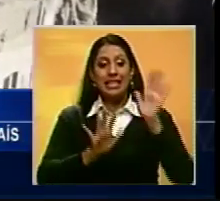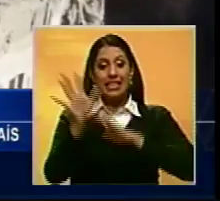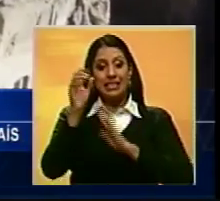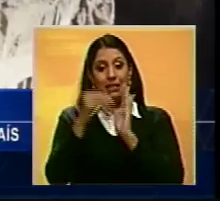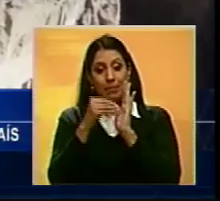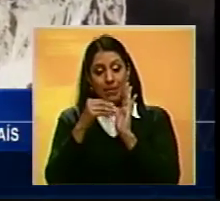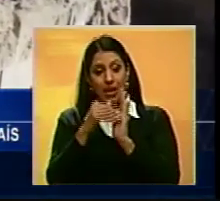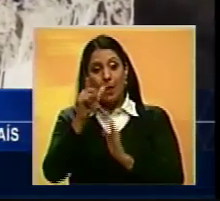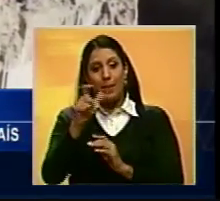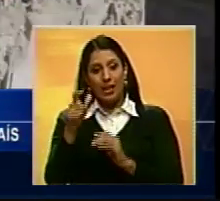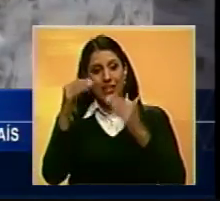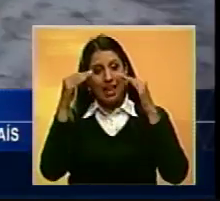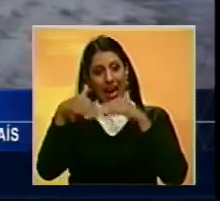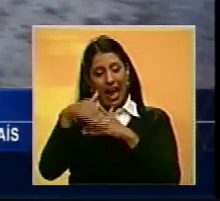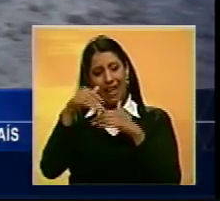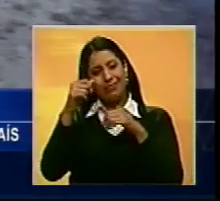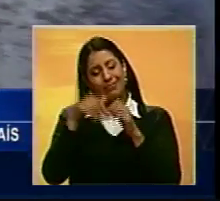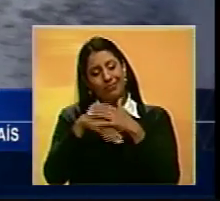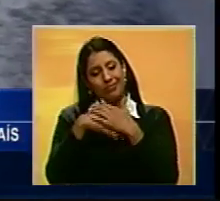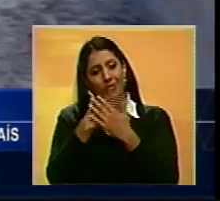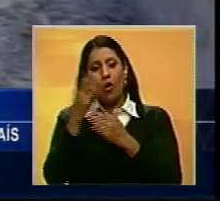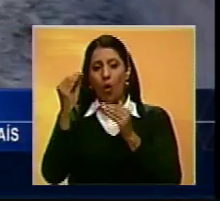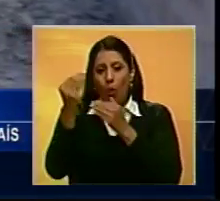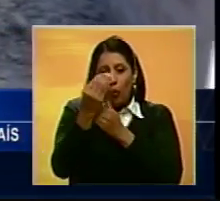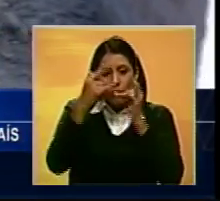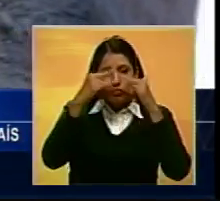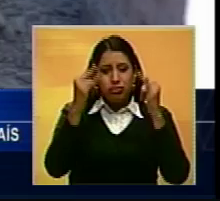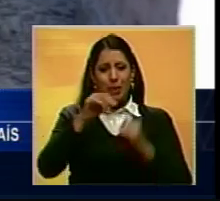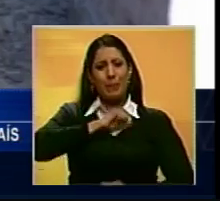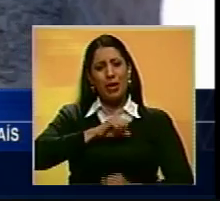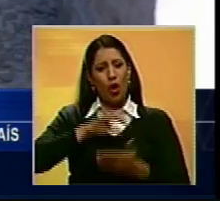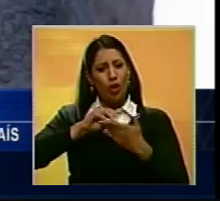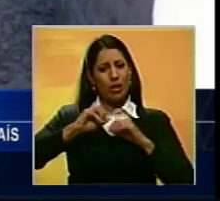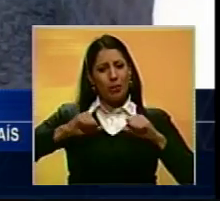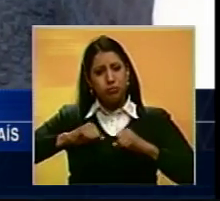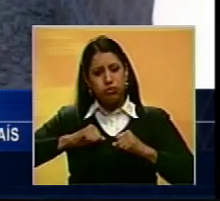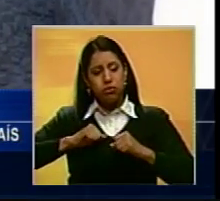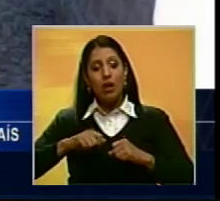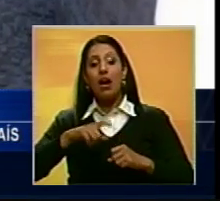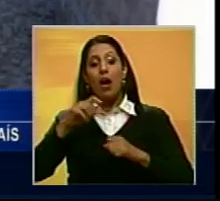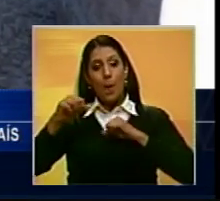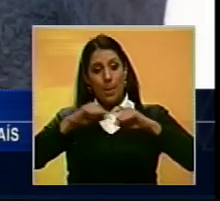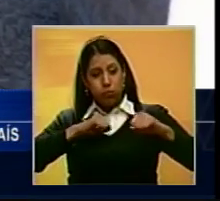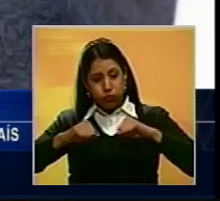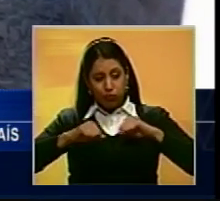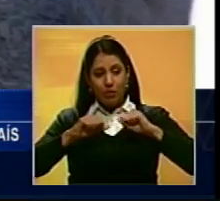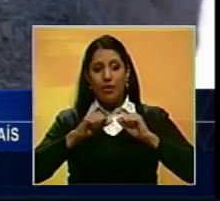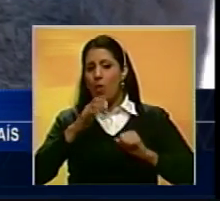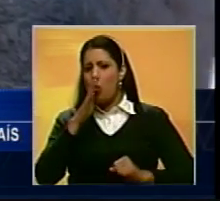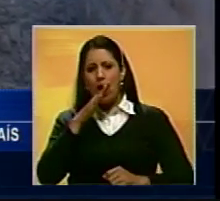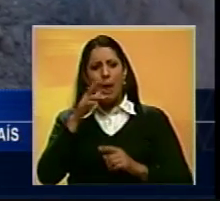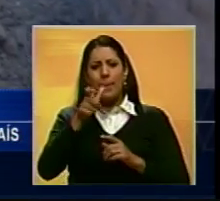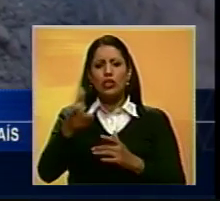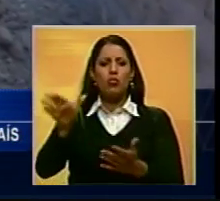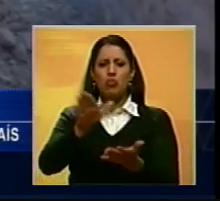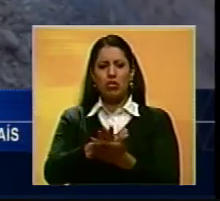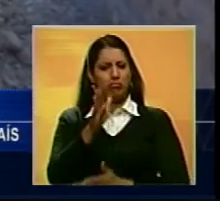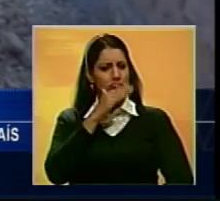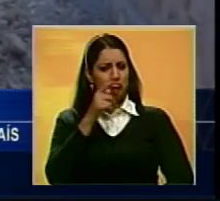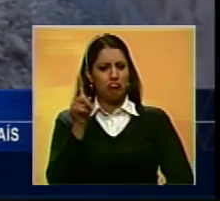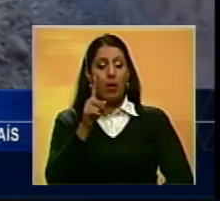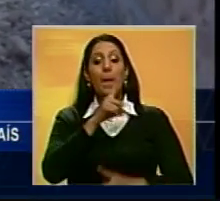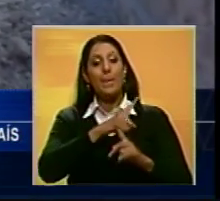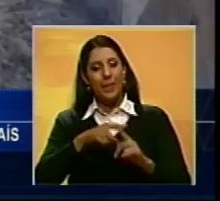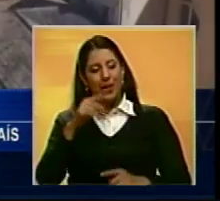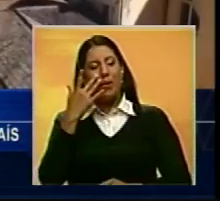personas permanecieron en las calles o en refugios por temor a más temblores. El movimiento telúrico no generó víctimas mortales, aunque